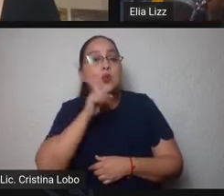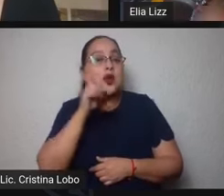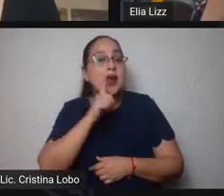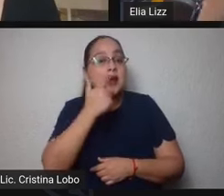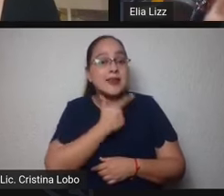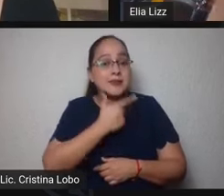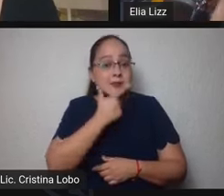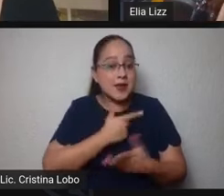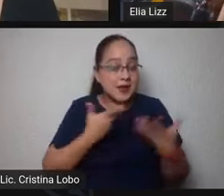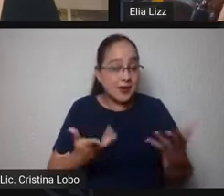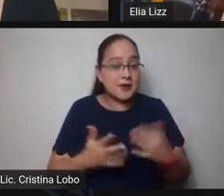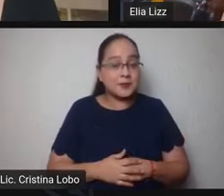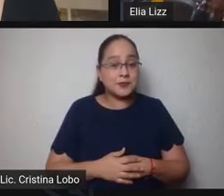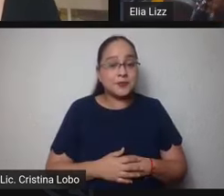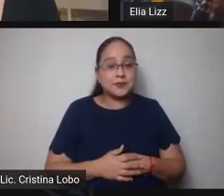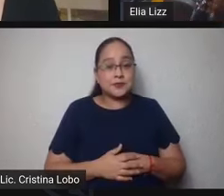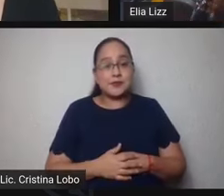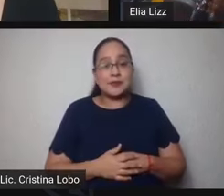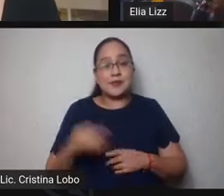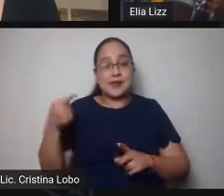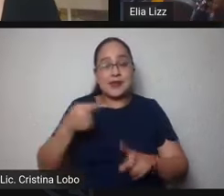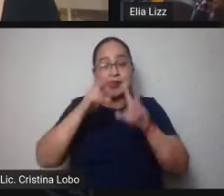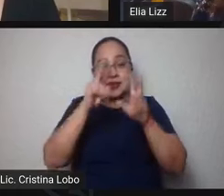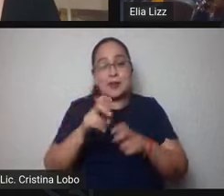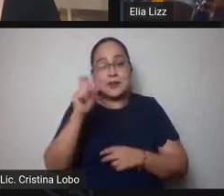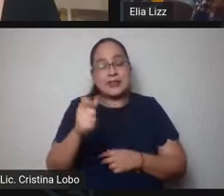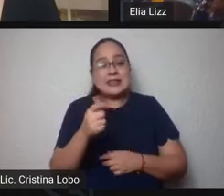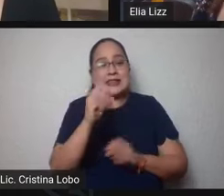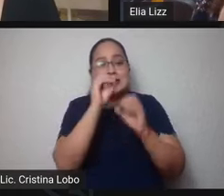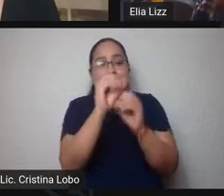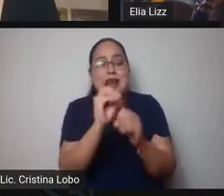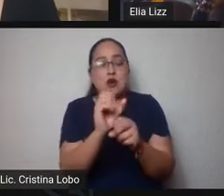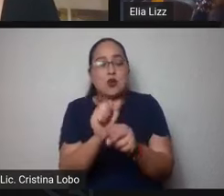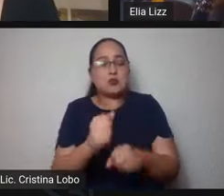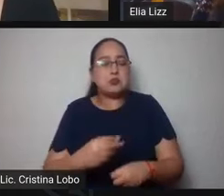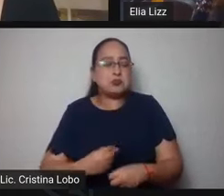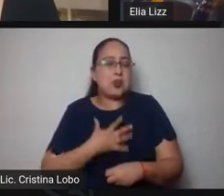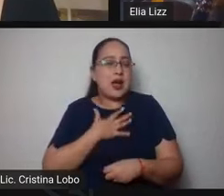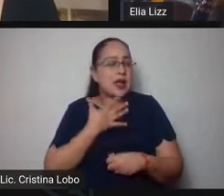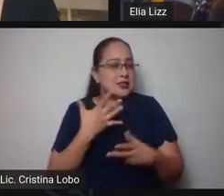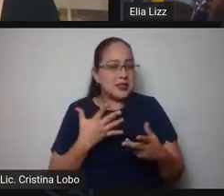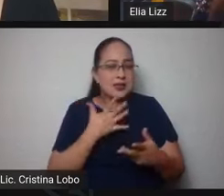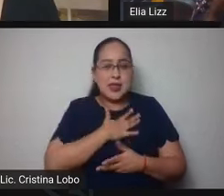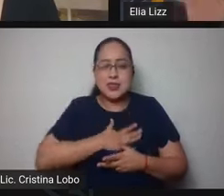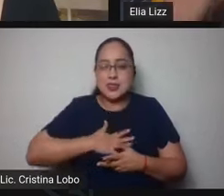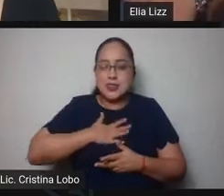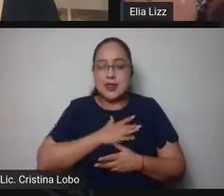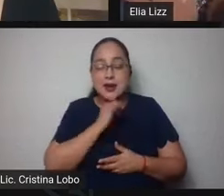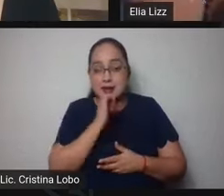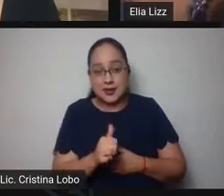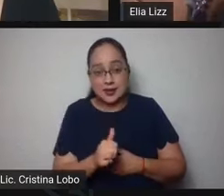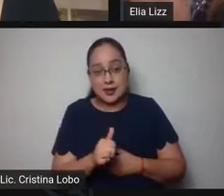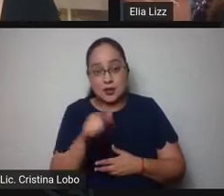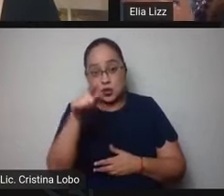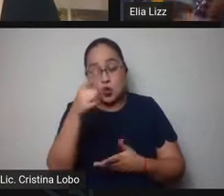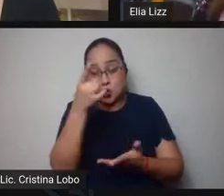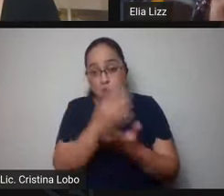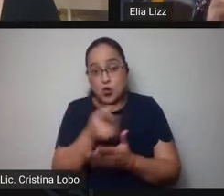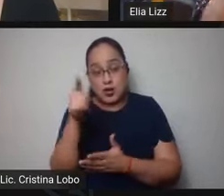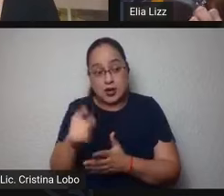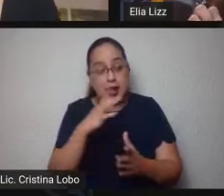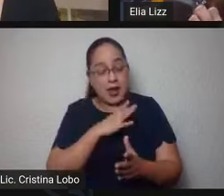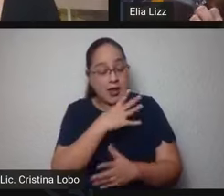fue justamente con ese tema de cero placer para ti, ¿no? Tú solamente vas a dedicarte a una cosa que es crear y criar